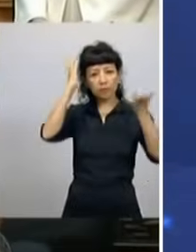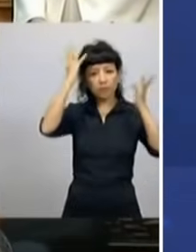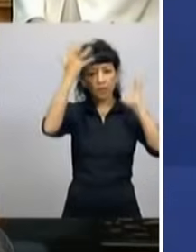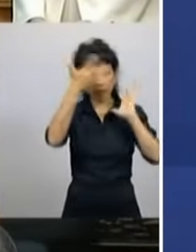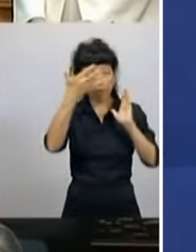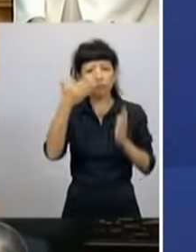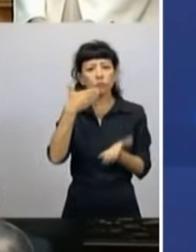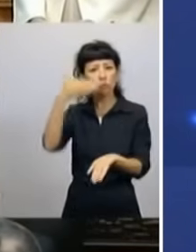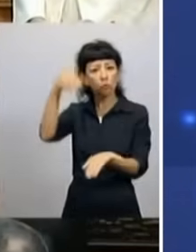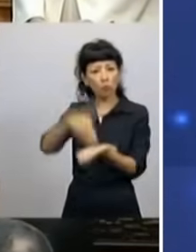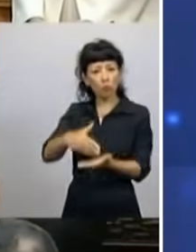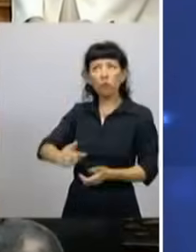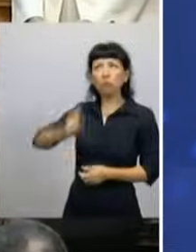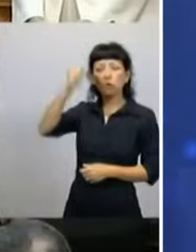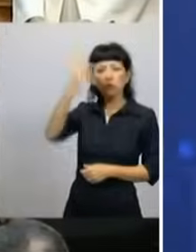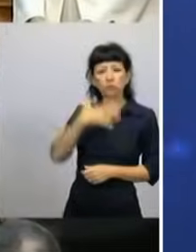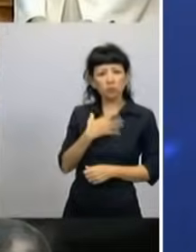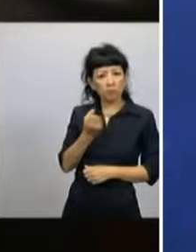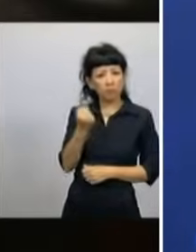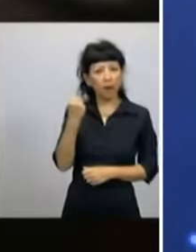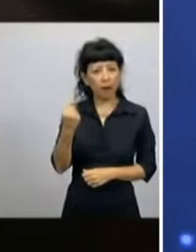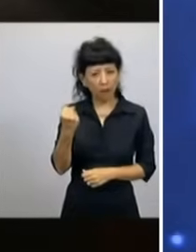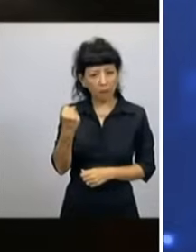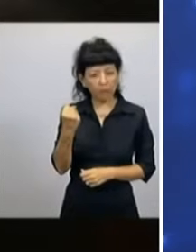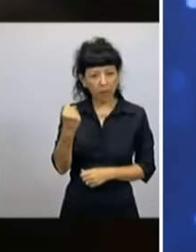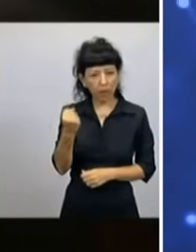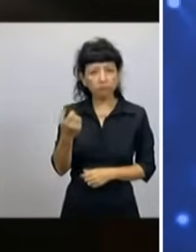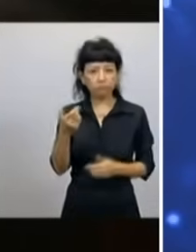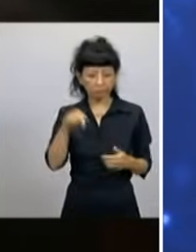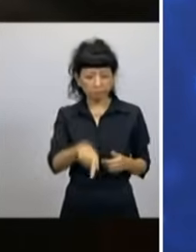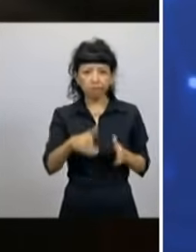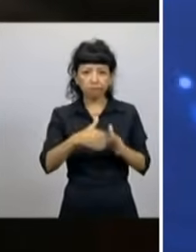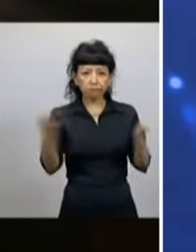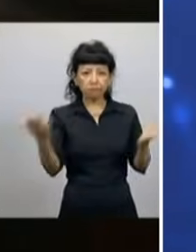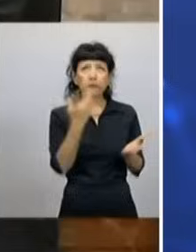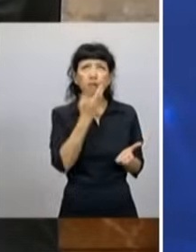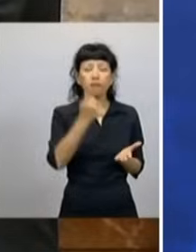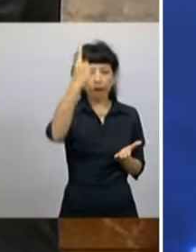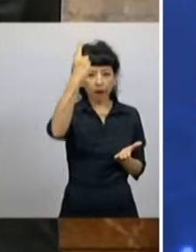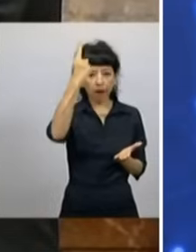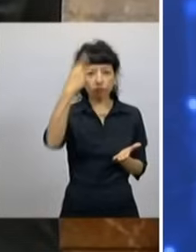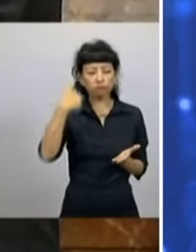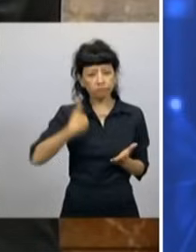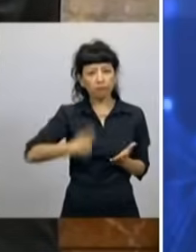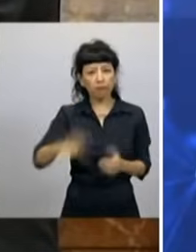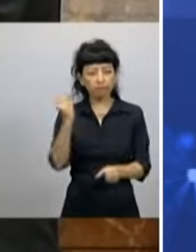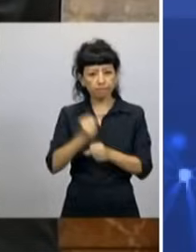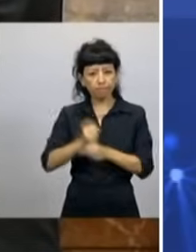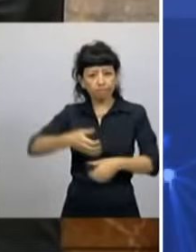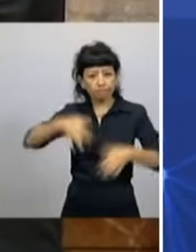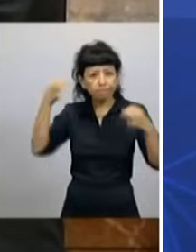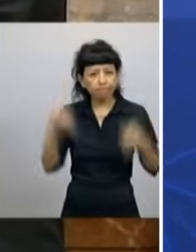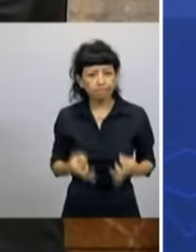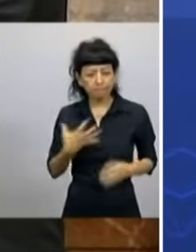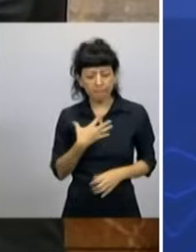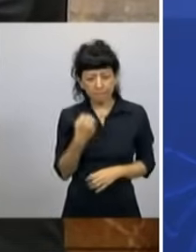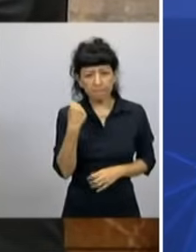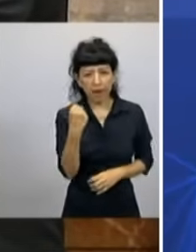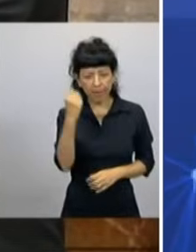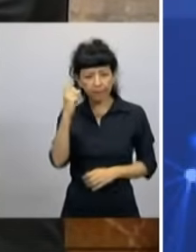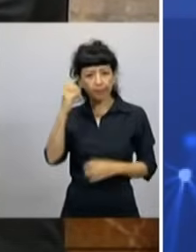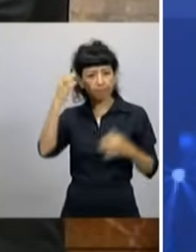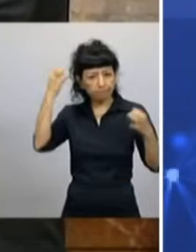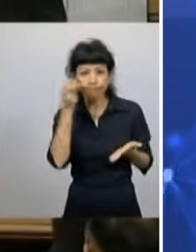minutos por Luis Caputo. Se lo veía nervioso al ministro, se lo veía tratando de encontrar las palabras para suavizar lo